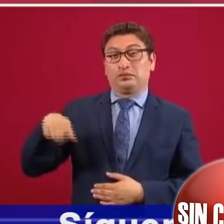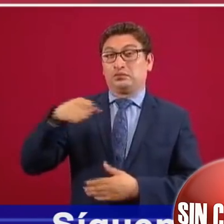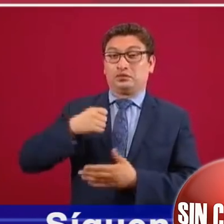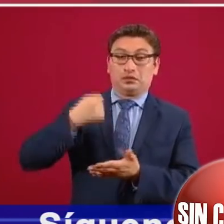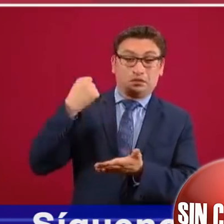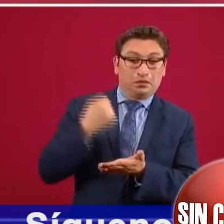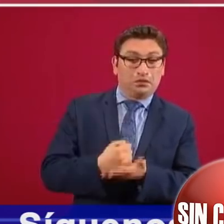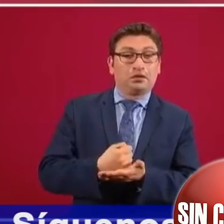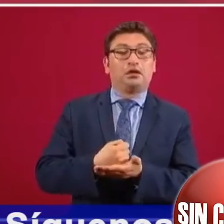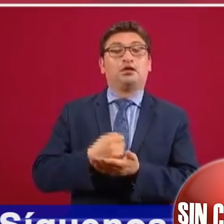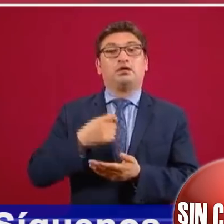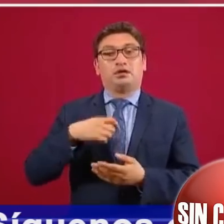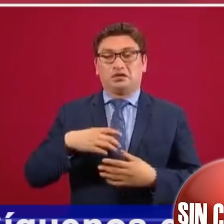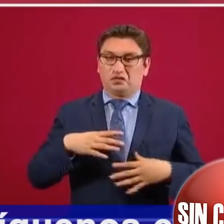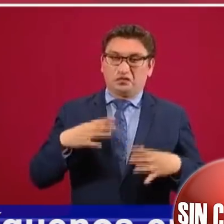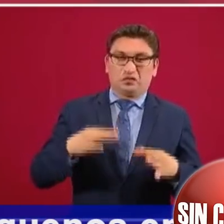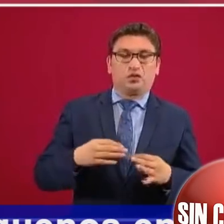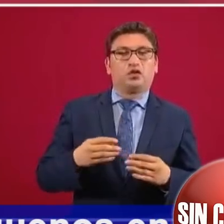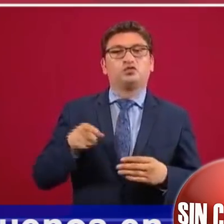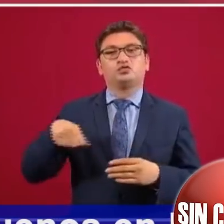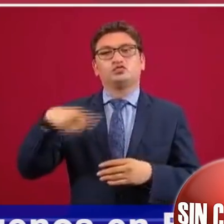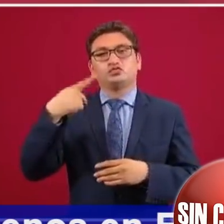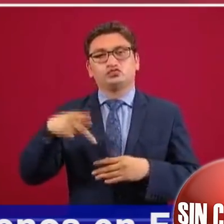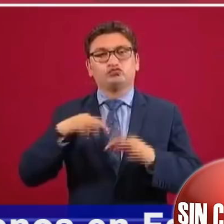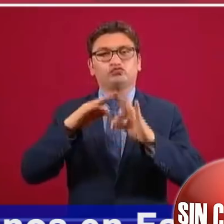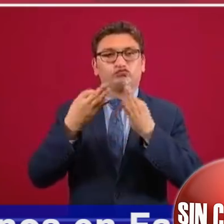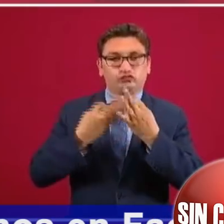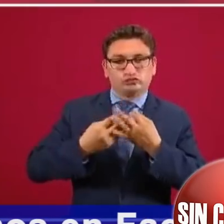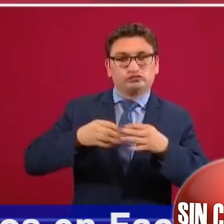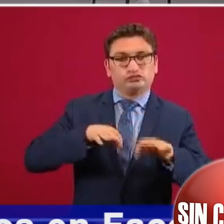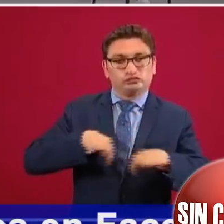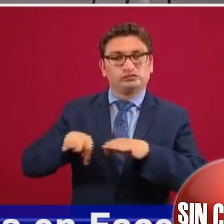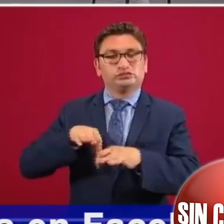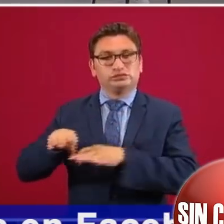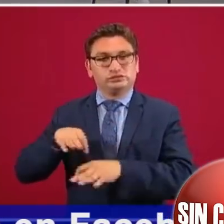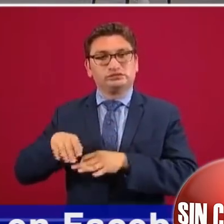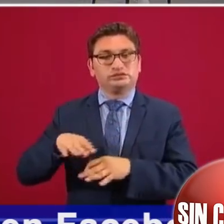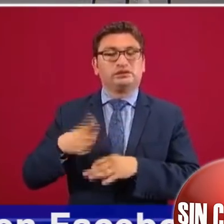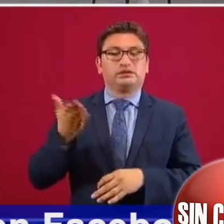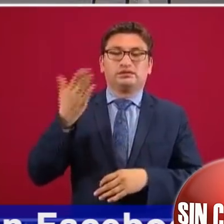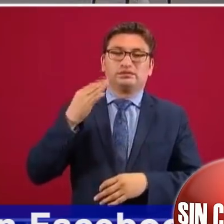impusieron el modelo neoliberal, empezaron a